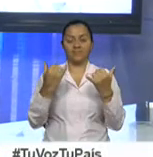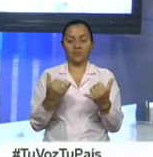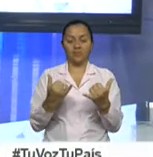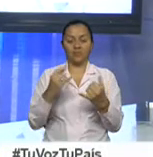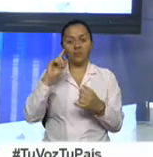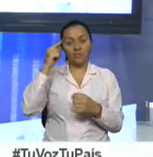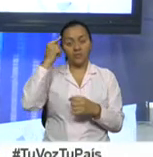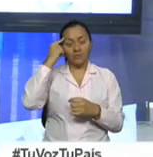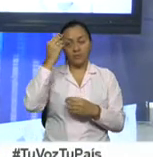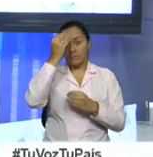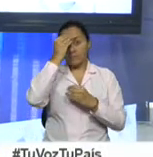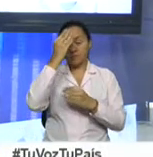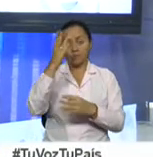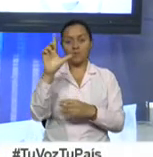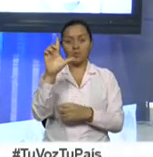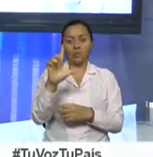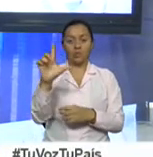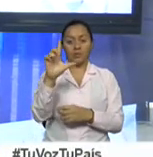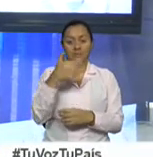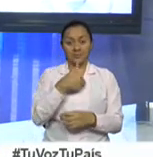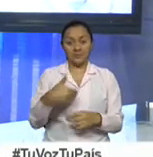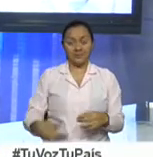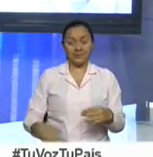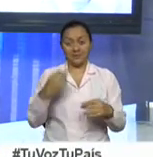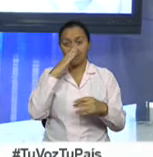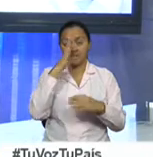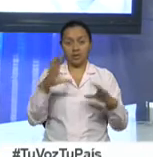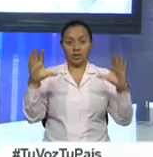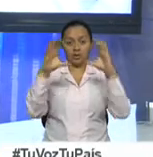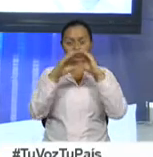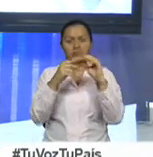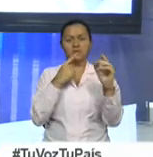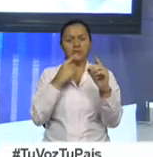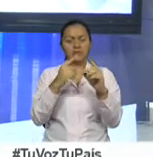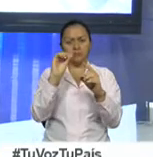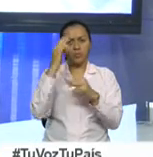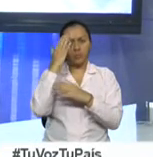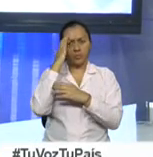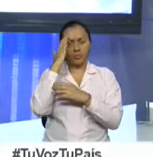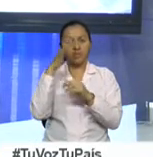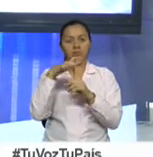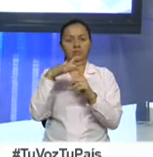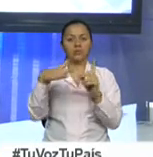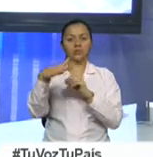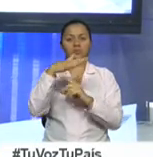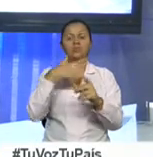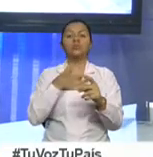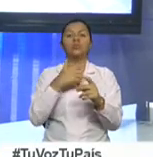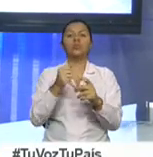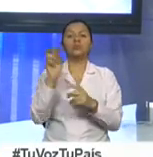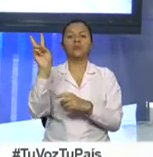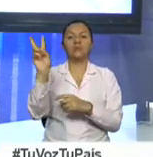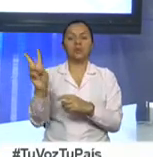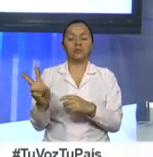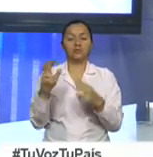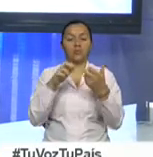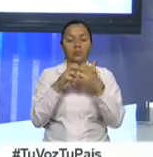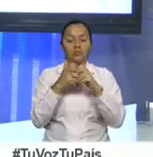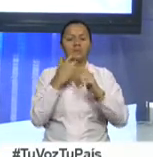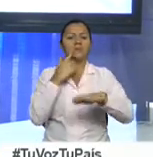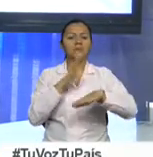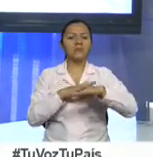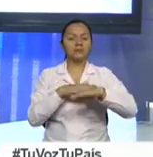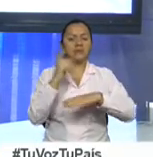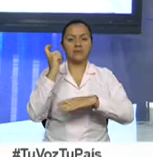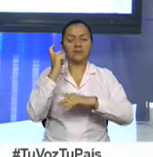Informa, el presidente de la República, Lenín Moreno, expresó su preocupación por la situación que afronta Venezuela e insistió en la necesidad